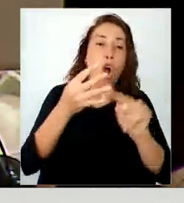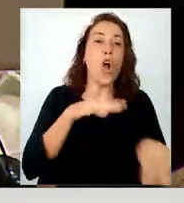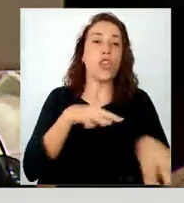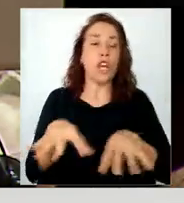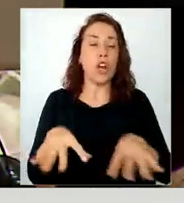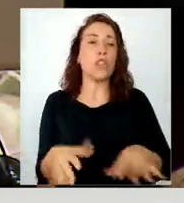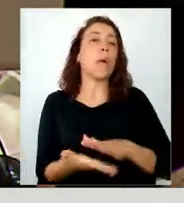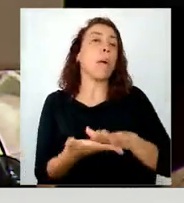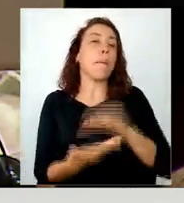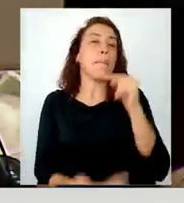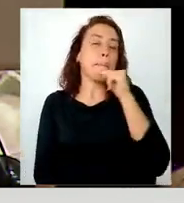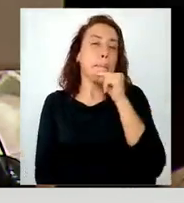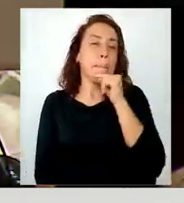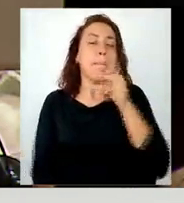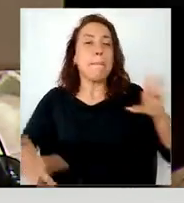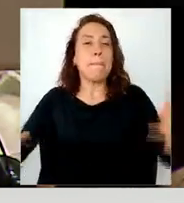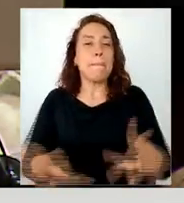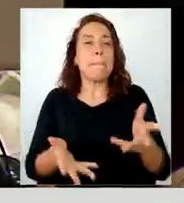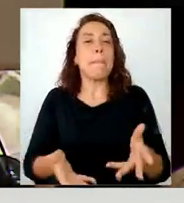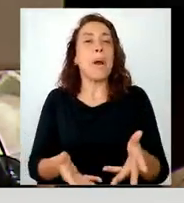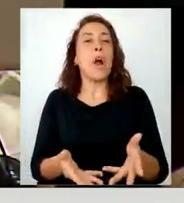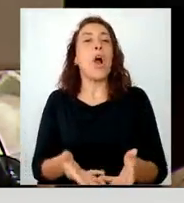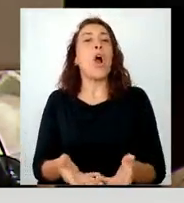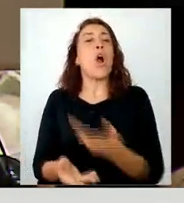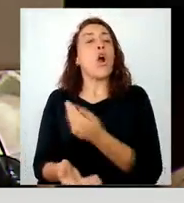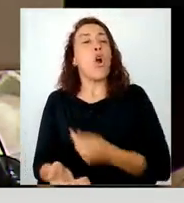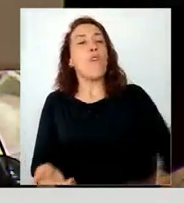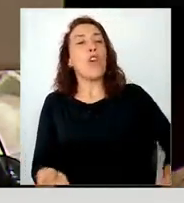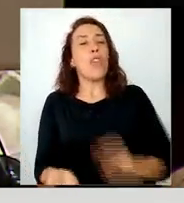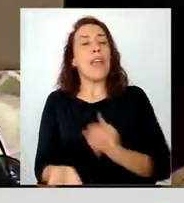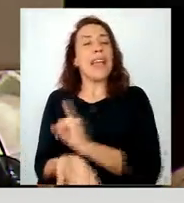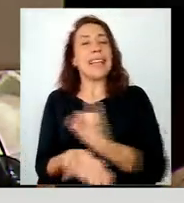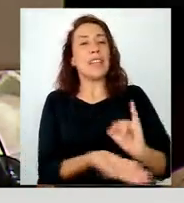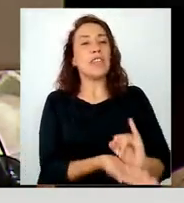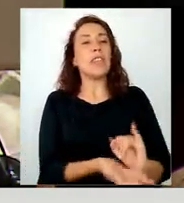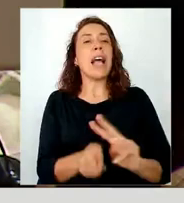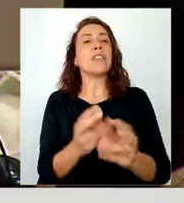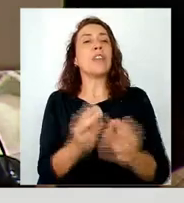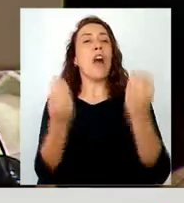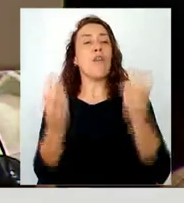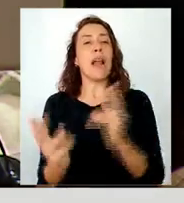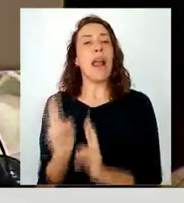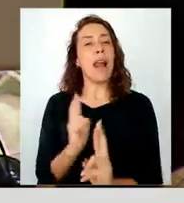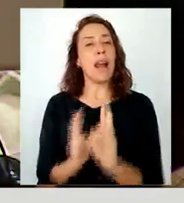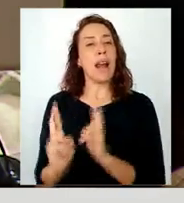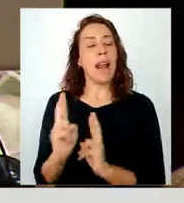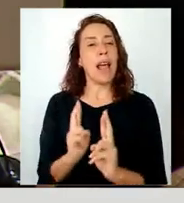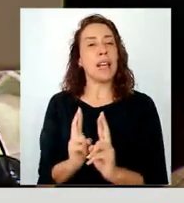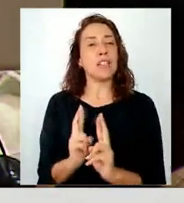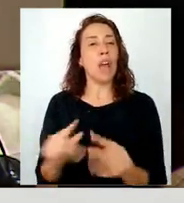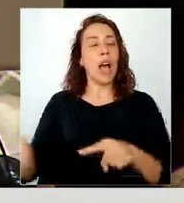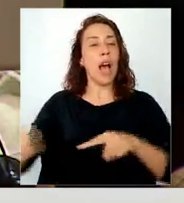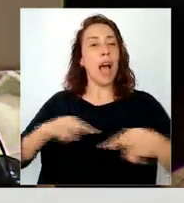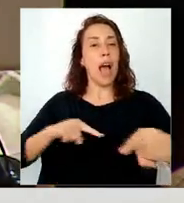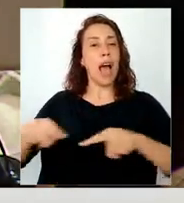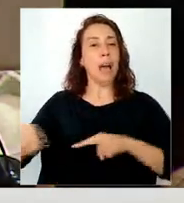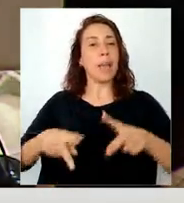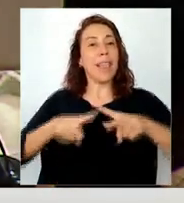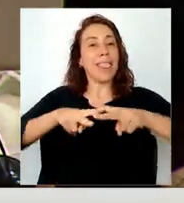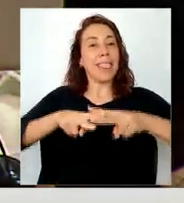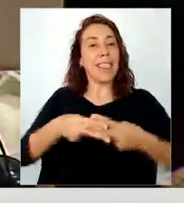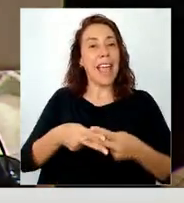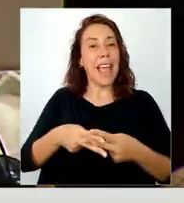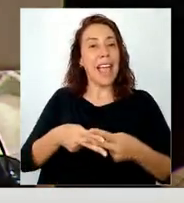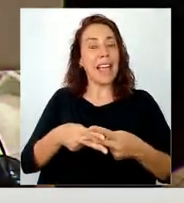potenciar los gobiernos institucionales e instaurar una correcta relación entre la administración técnica e impersonal y